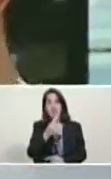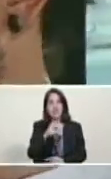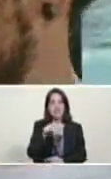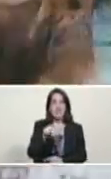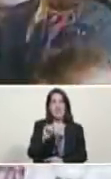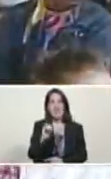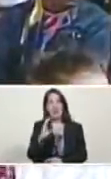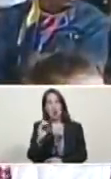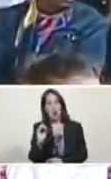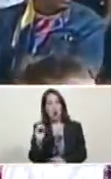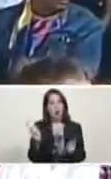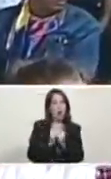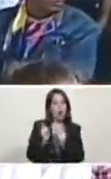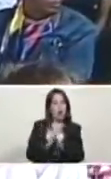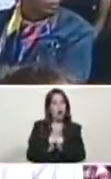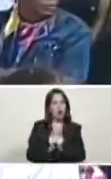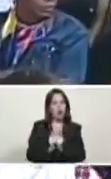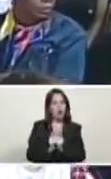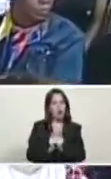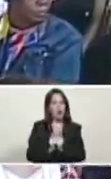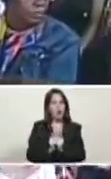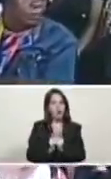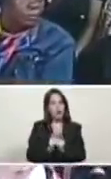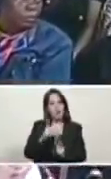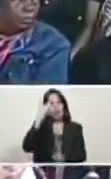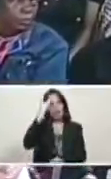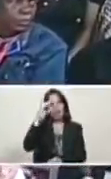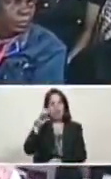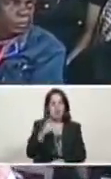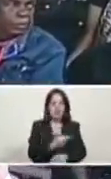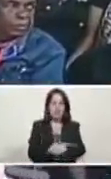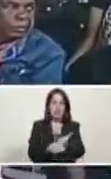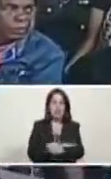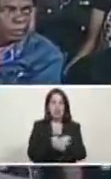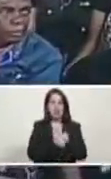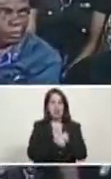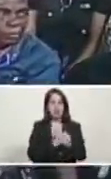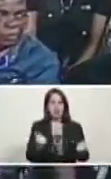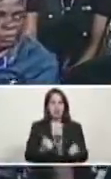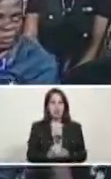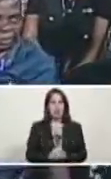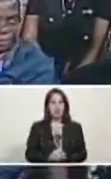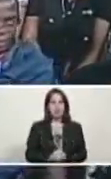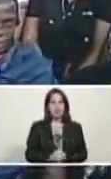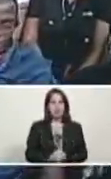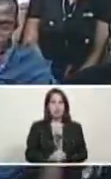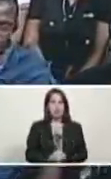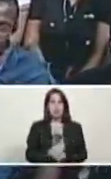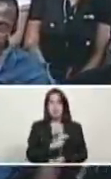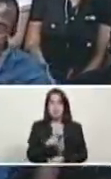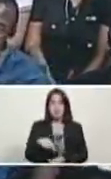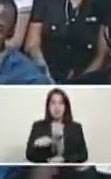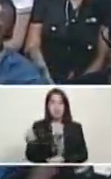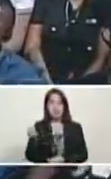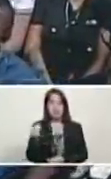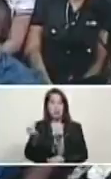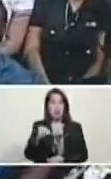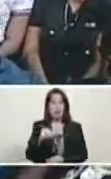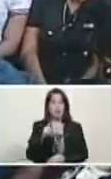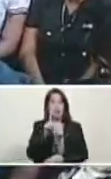médico y otra compañera de esa hermana querida somos más de 170 jóvenes